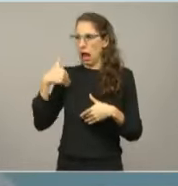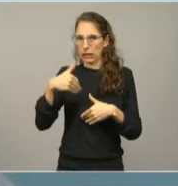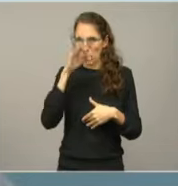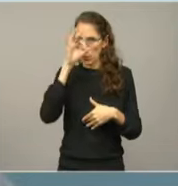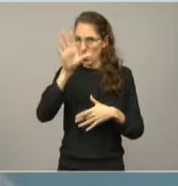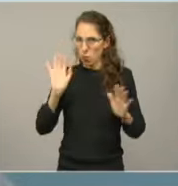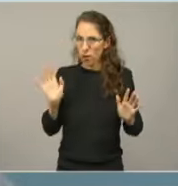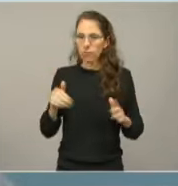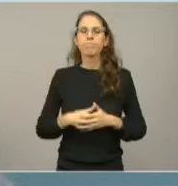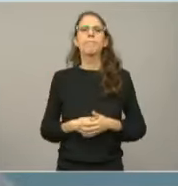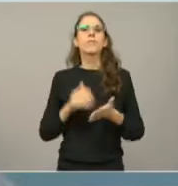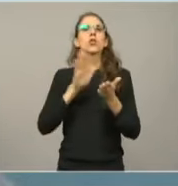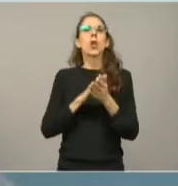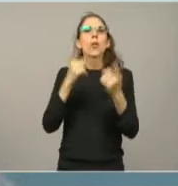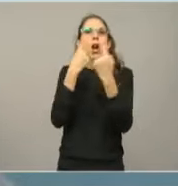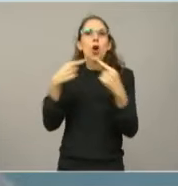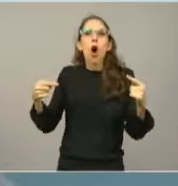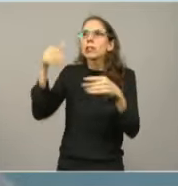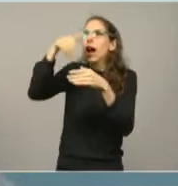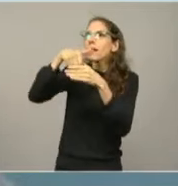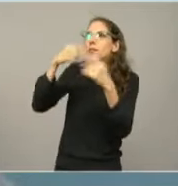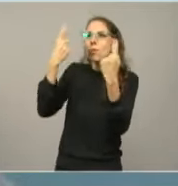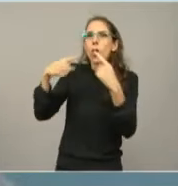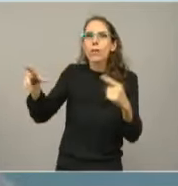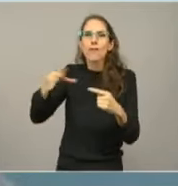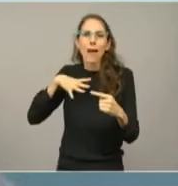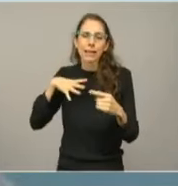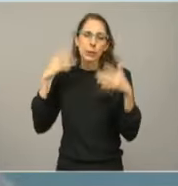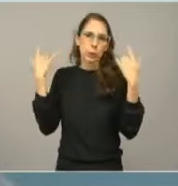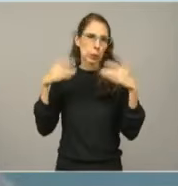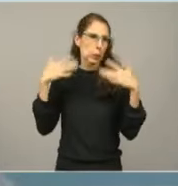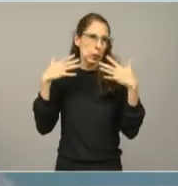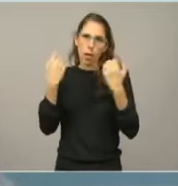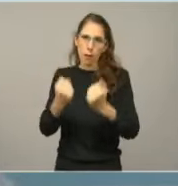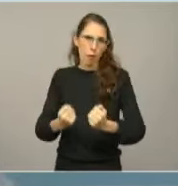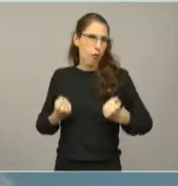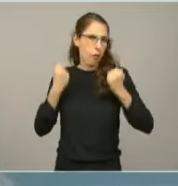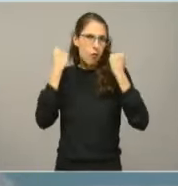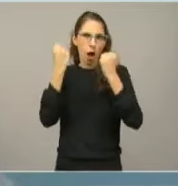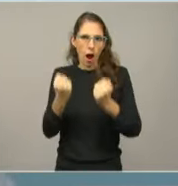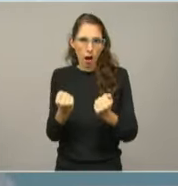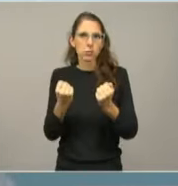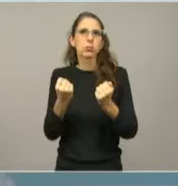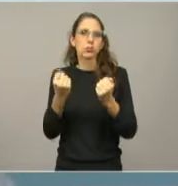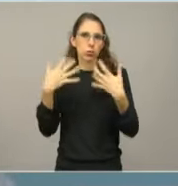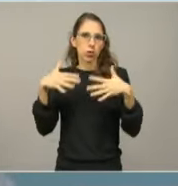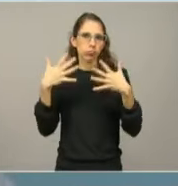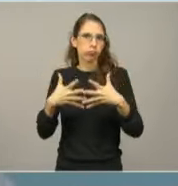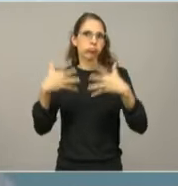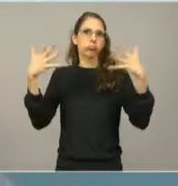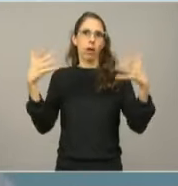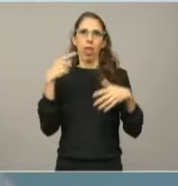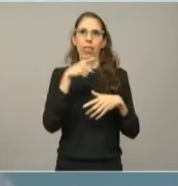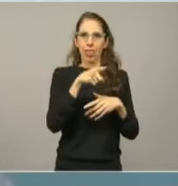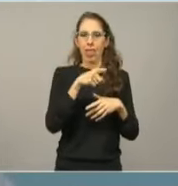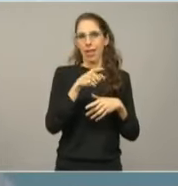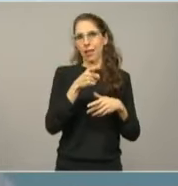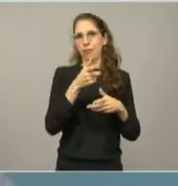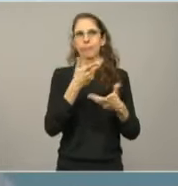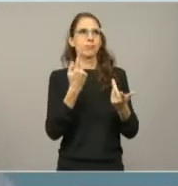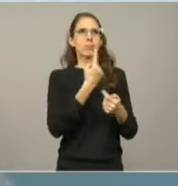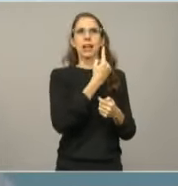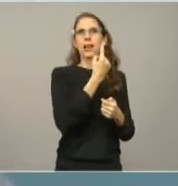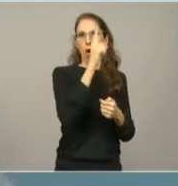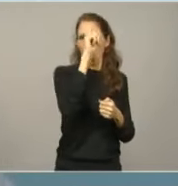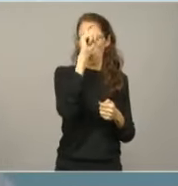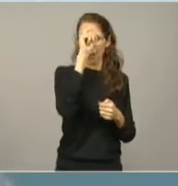respecto de los insumos eh con muchísimo esfuerzo un esfuerzo muy grande por parte de la gestión de cada uno